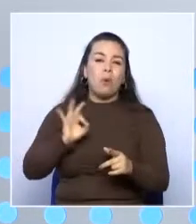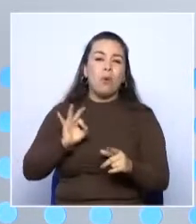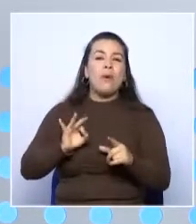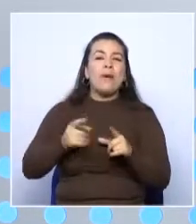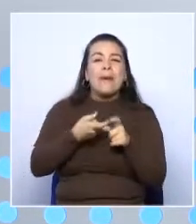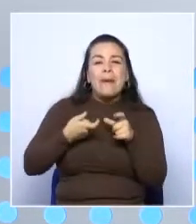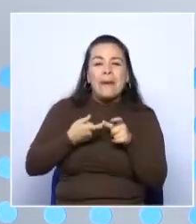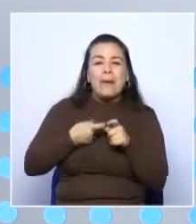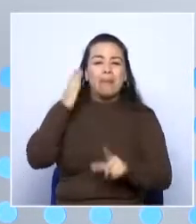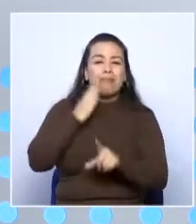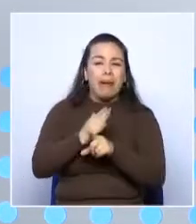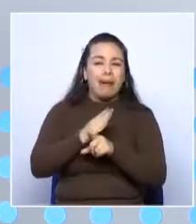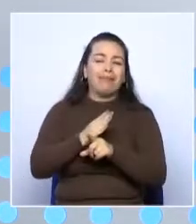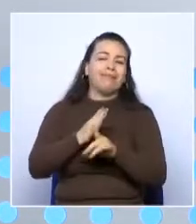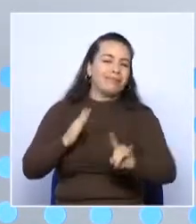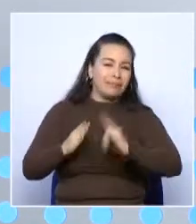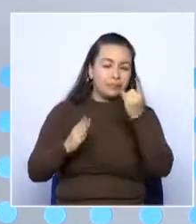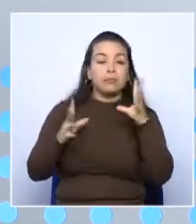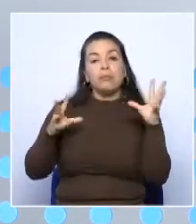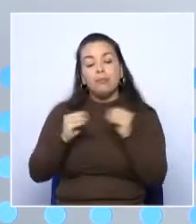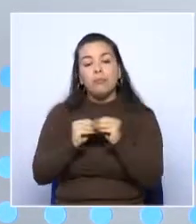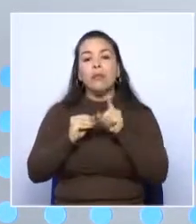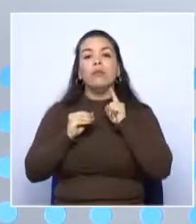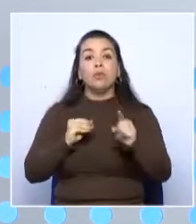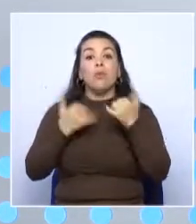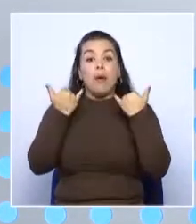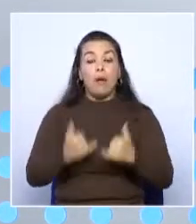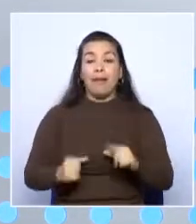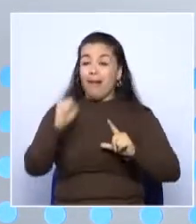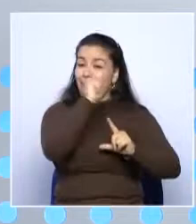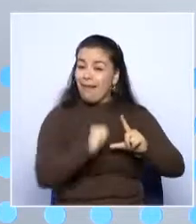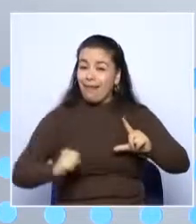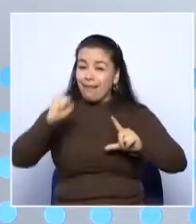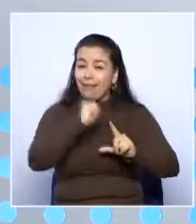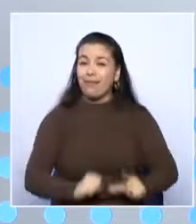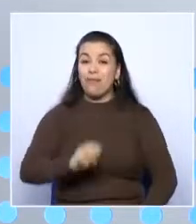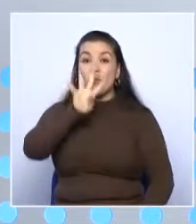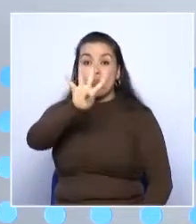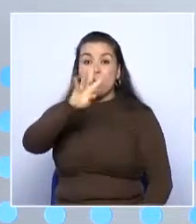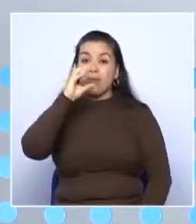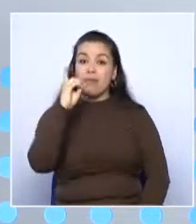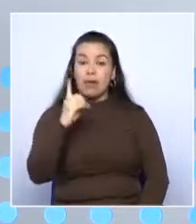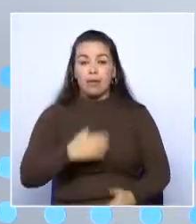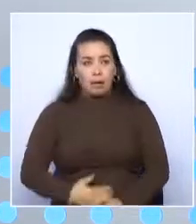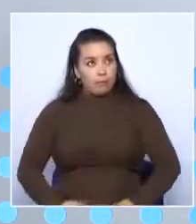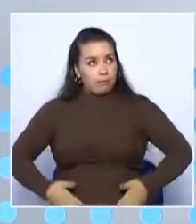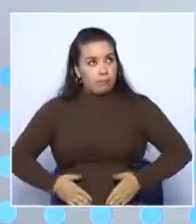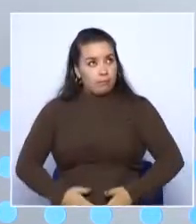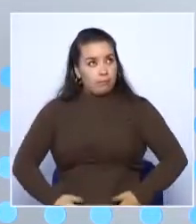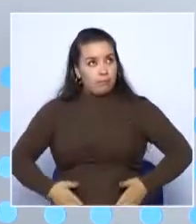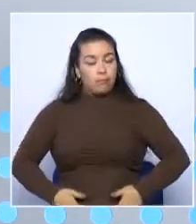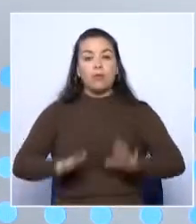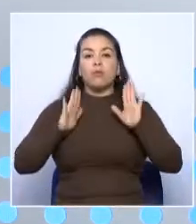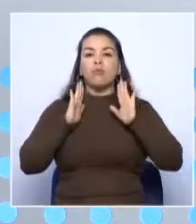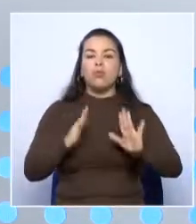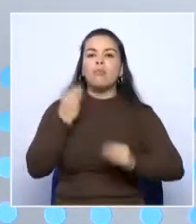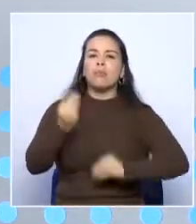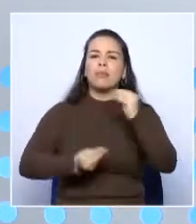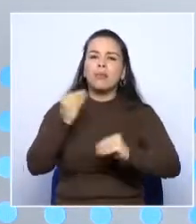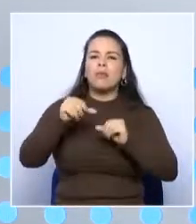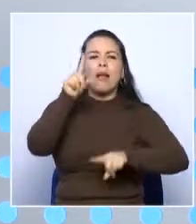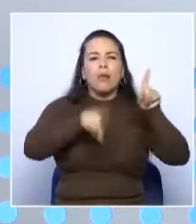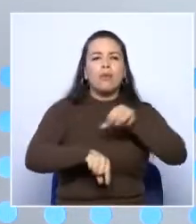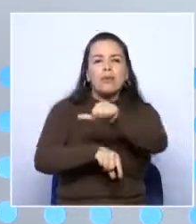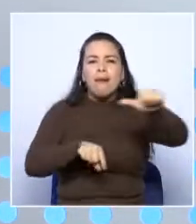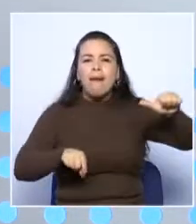cromosómica. Tenemos también ahora ecografías en 4D del piso pelviano, donde vamos a valorar los prolapsos en las pacientes